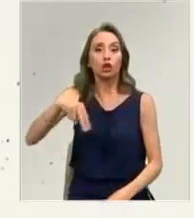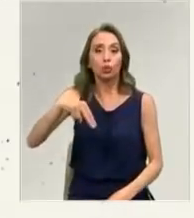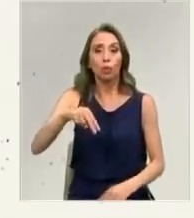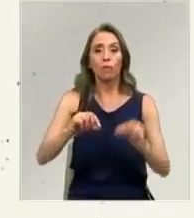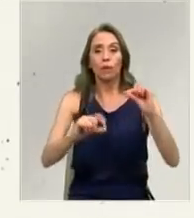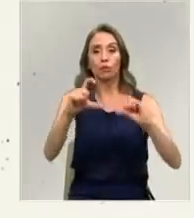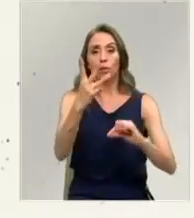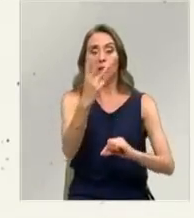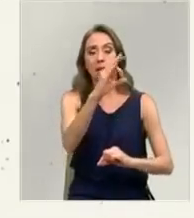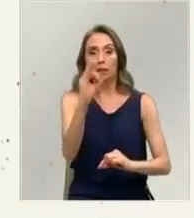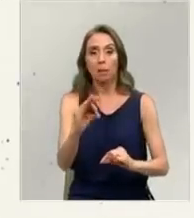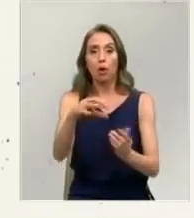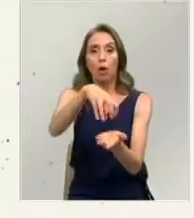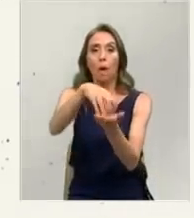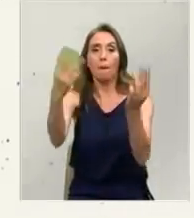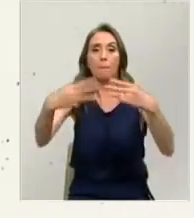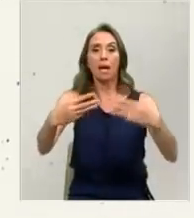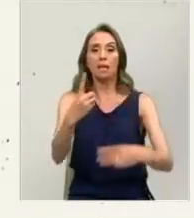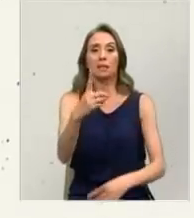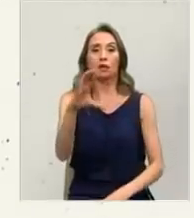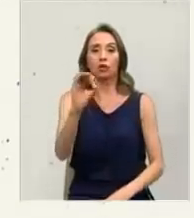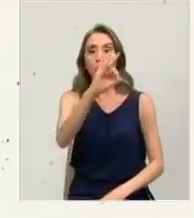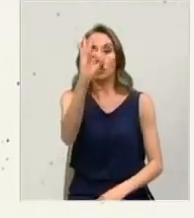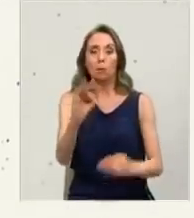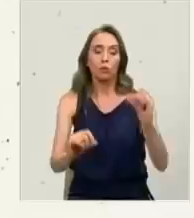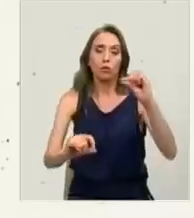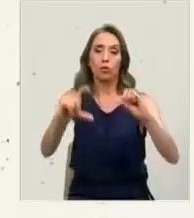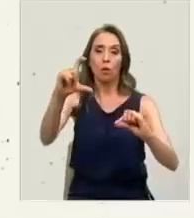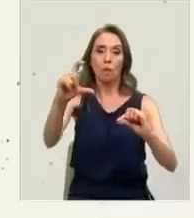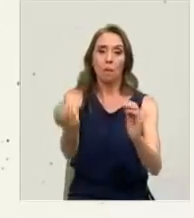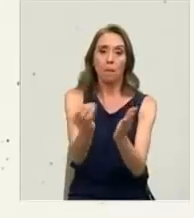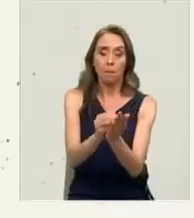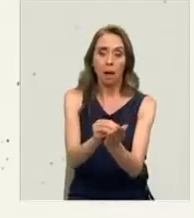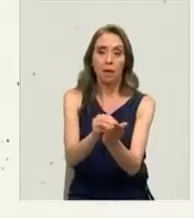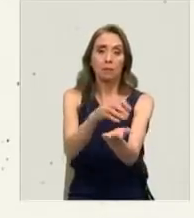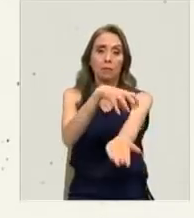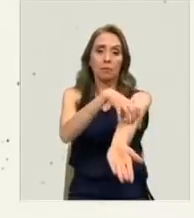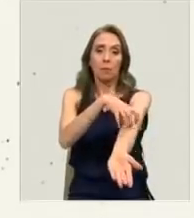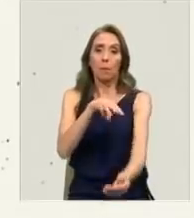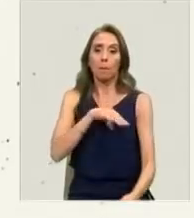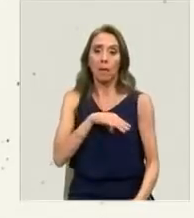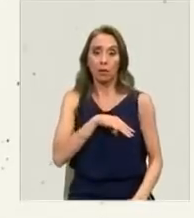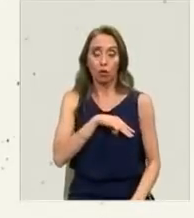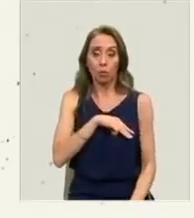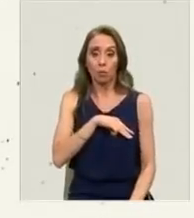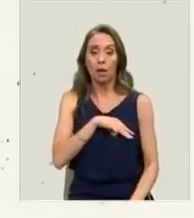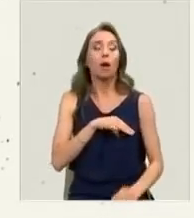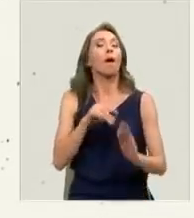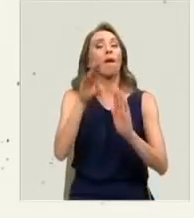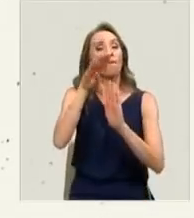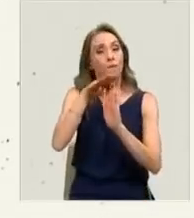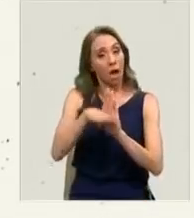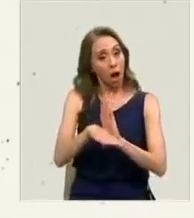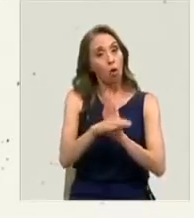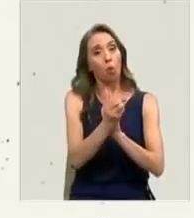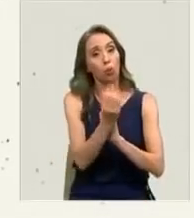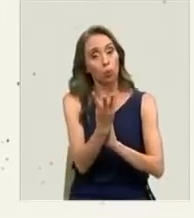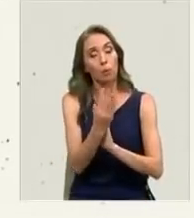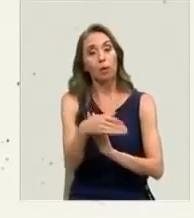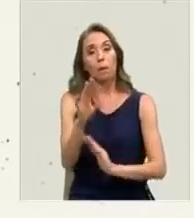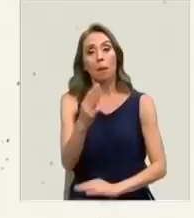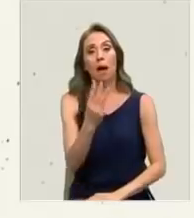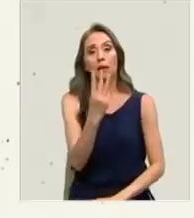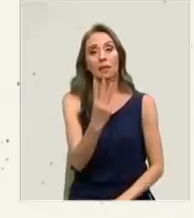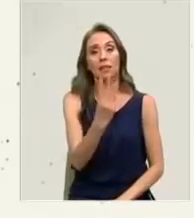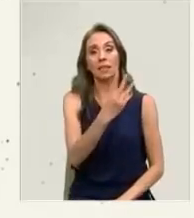de 30% y en Magallanes de un 150%. En la región metropolitana, aunque hubo un descenso, se registraron más